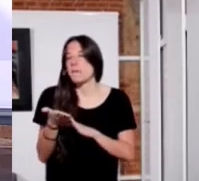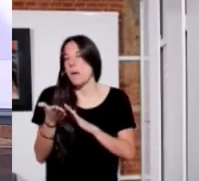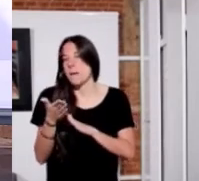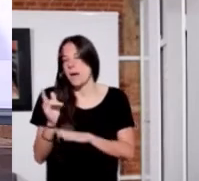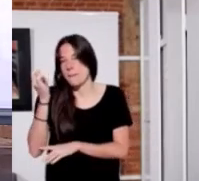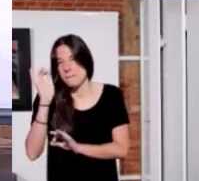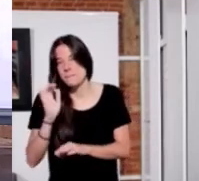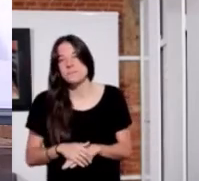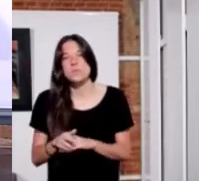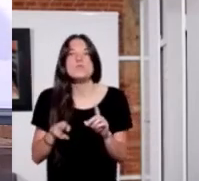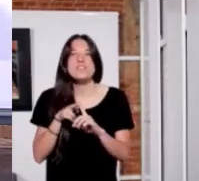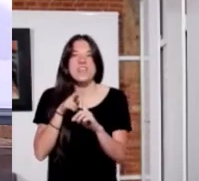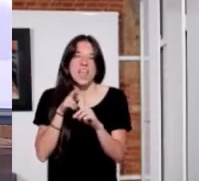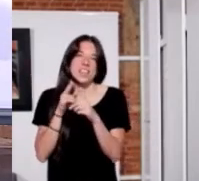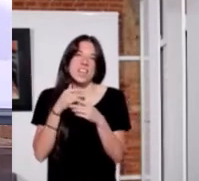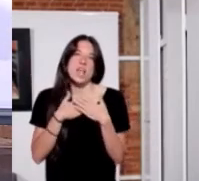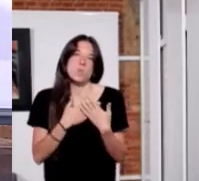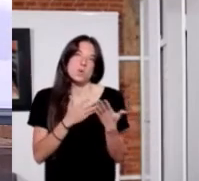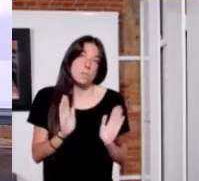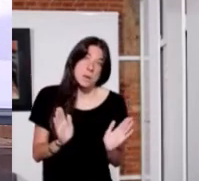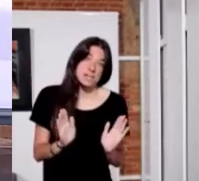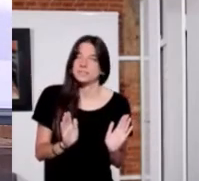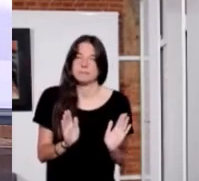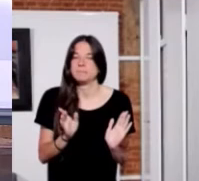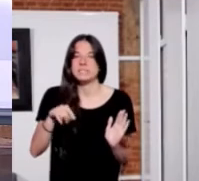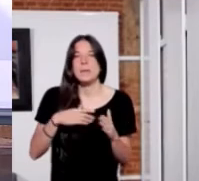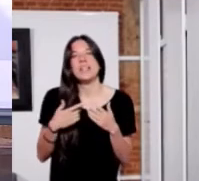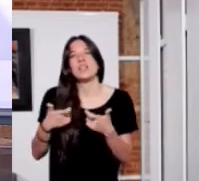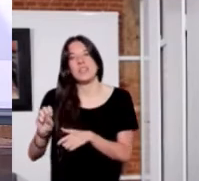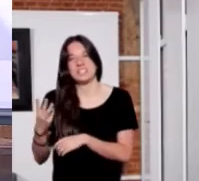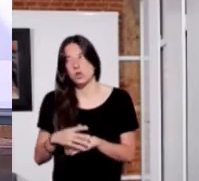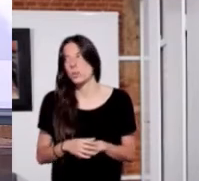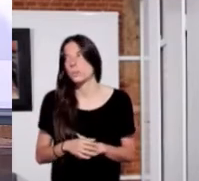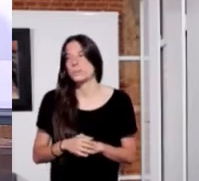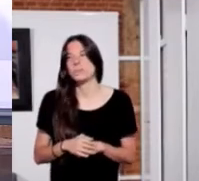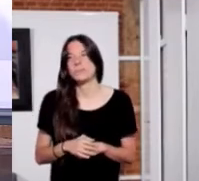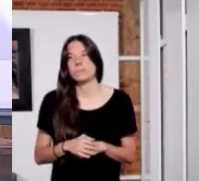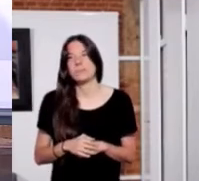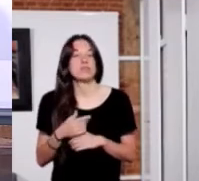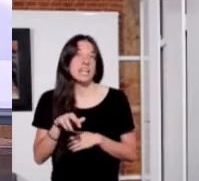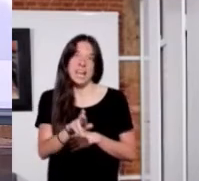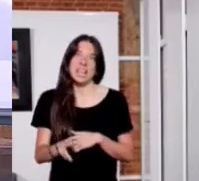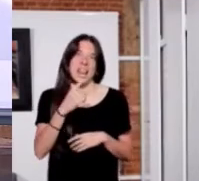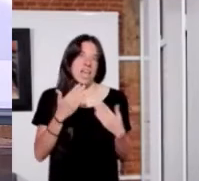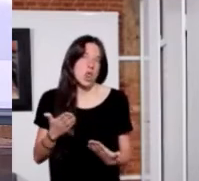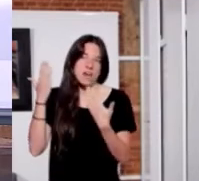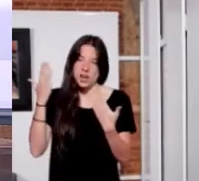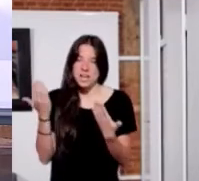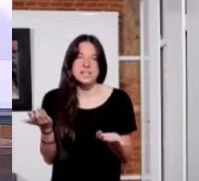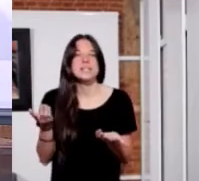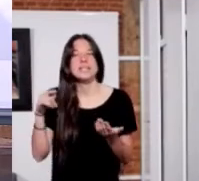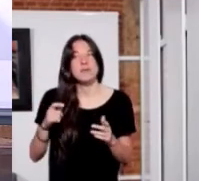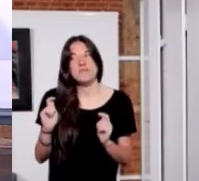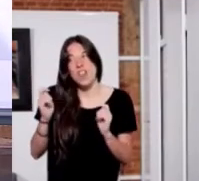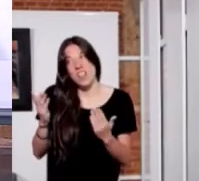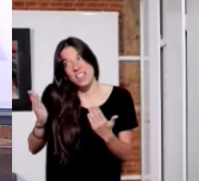Un referente de no solo el voluntariado, sino del tercer sector. Así que bueno, reiterar la enhorabuena y las